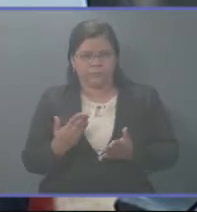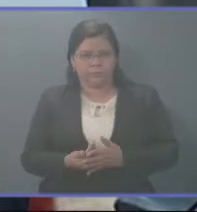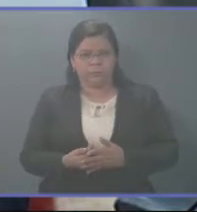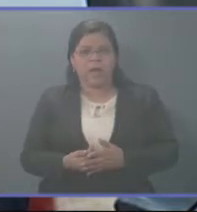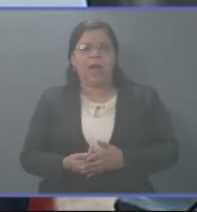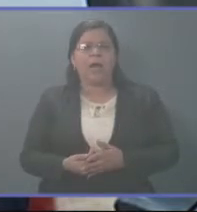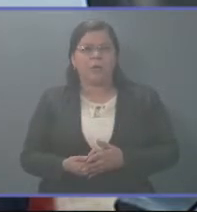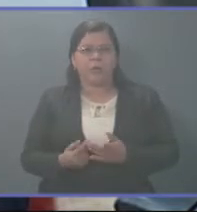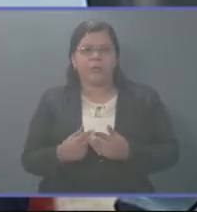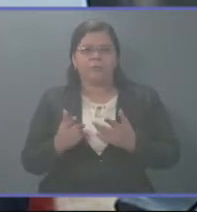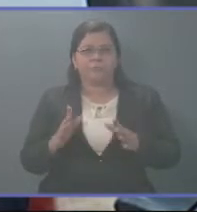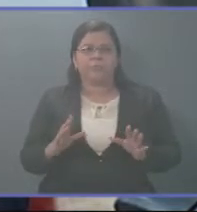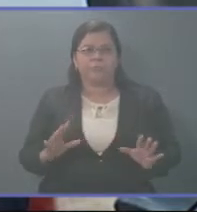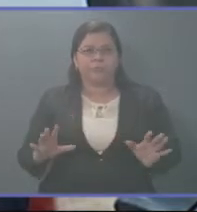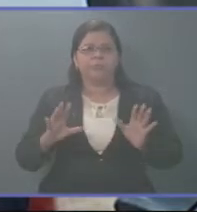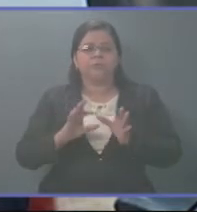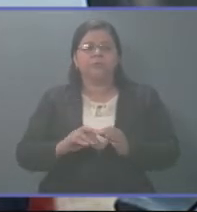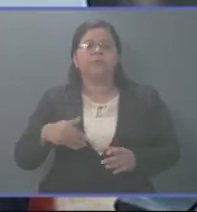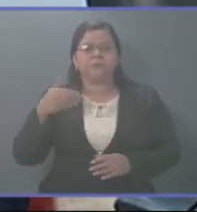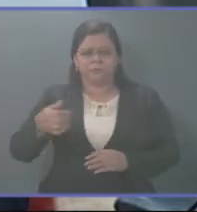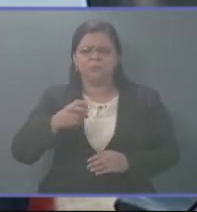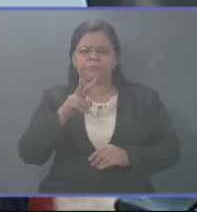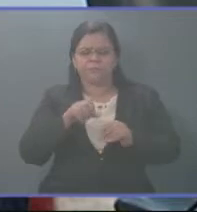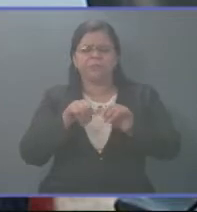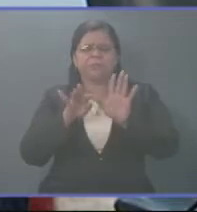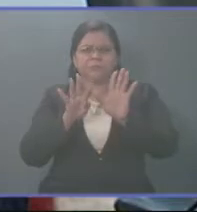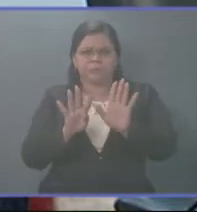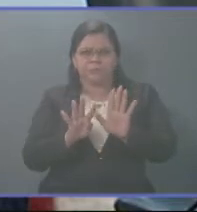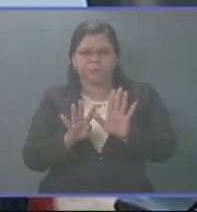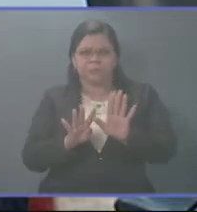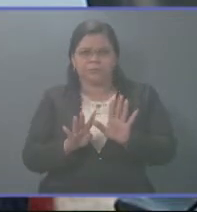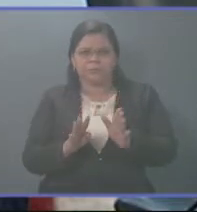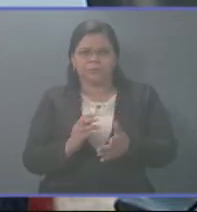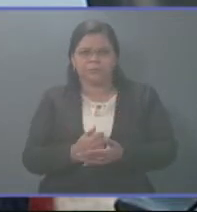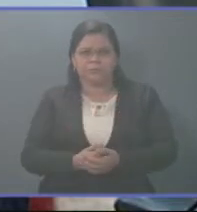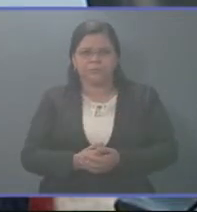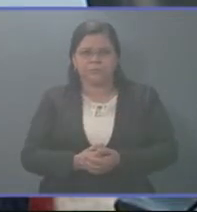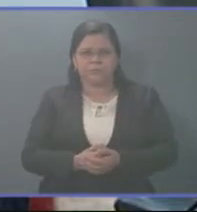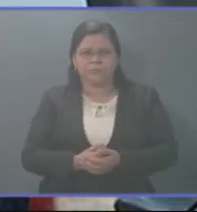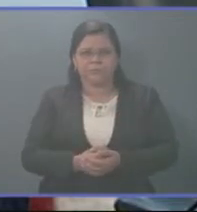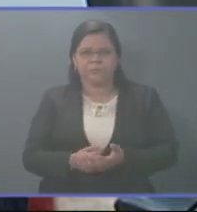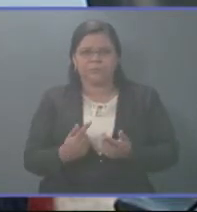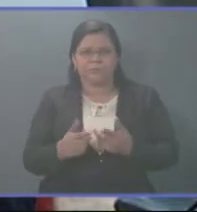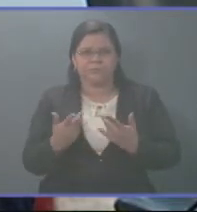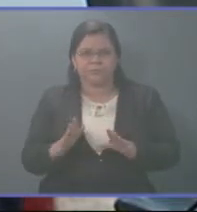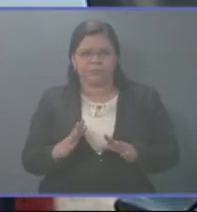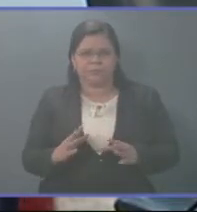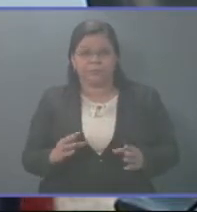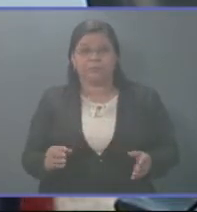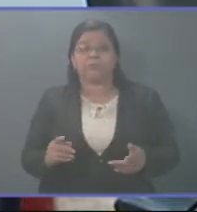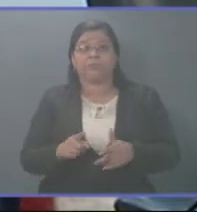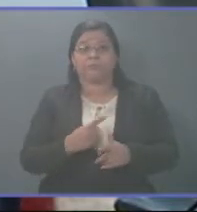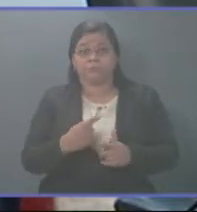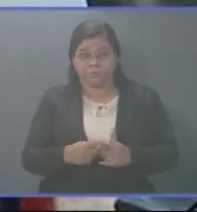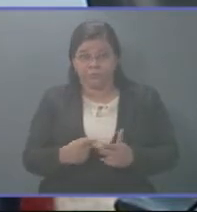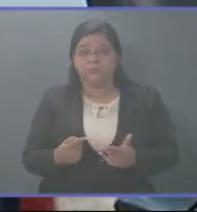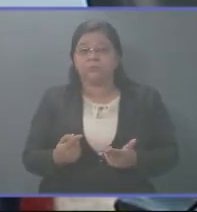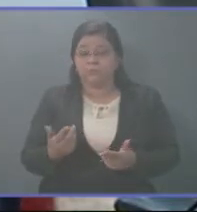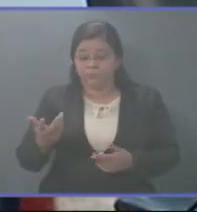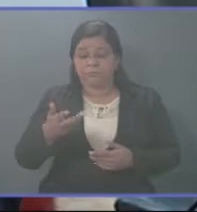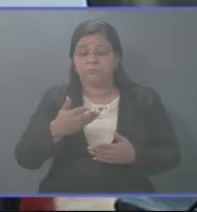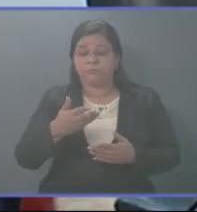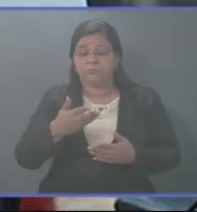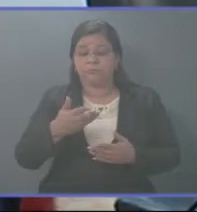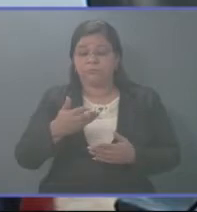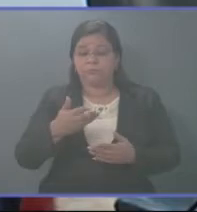abril, mayo del año 2019, se venía haciendo un trabajo con los diferentes